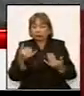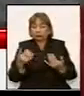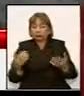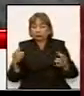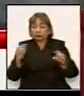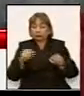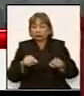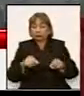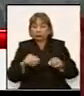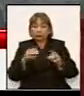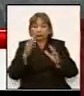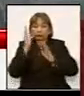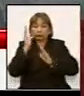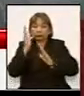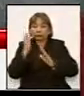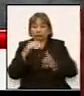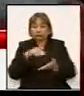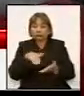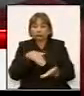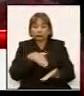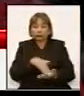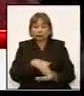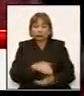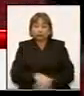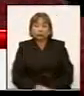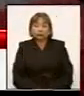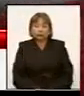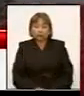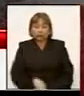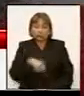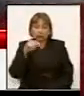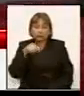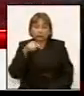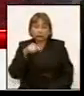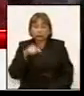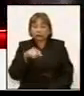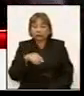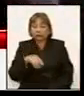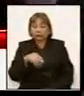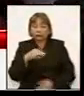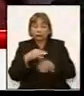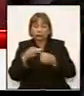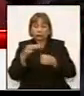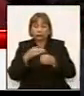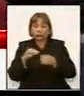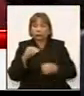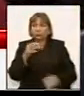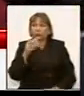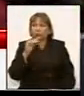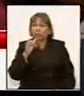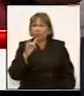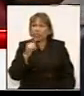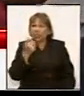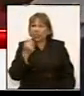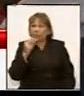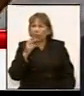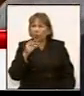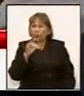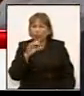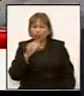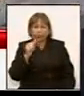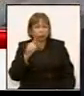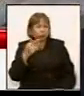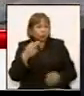La audiencia descentralizada aquí en la provincia de Yanahuanca. En realidad se han tratado